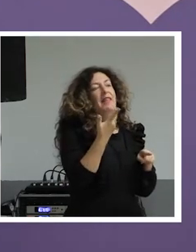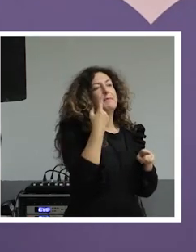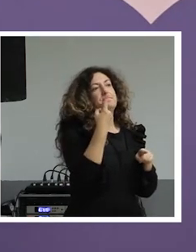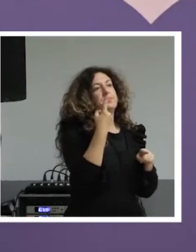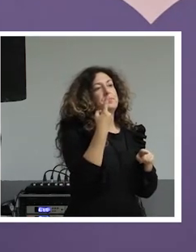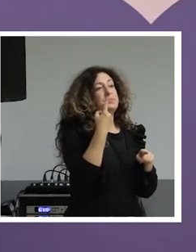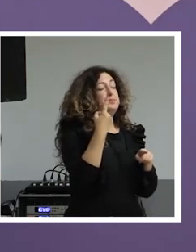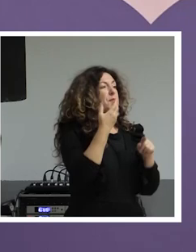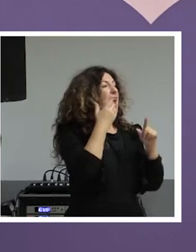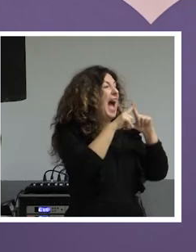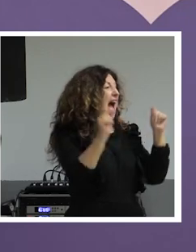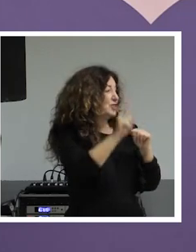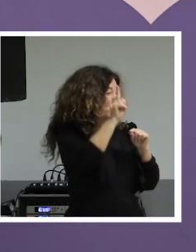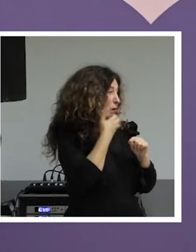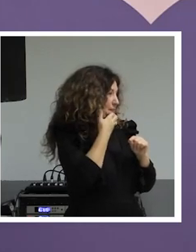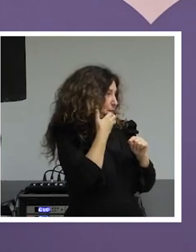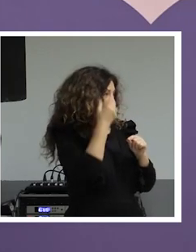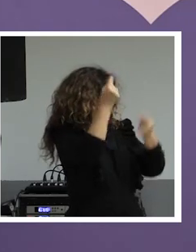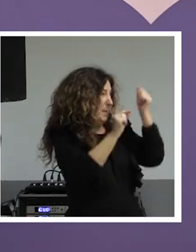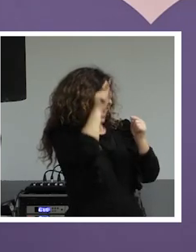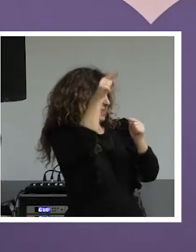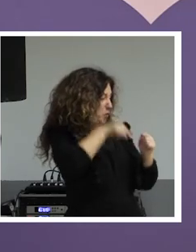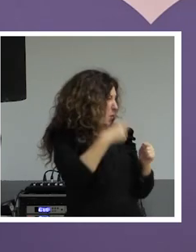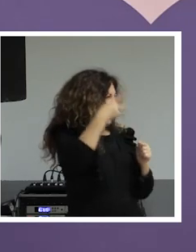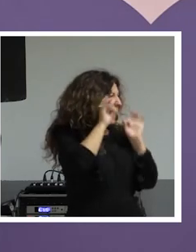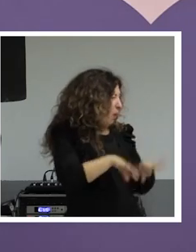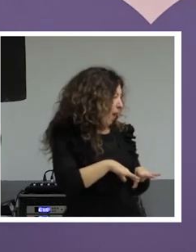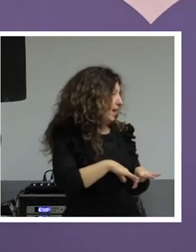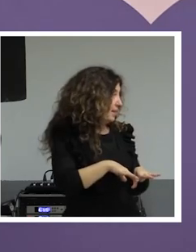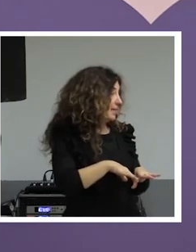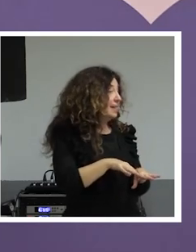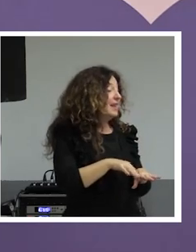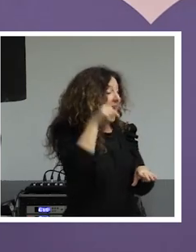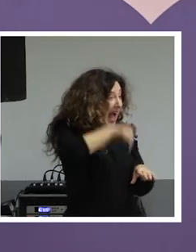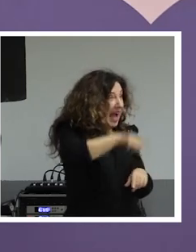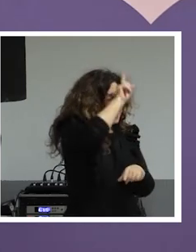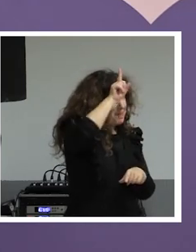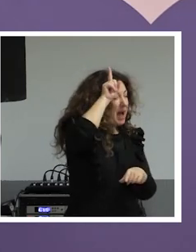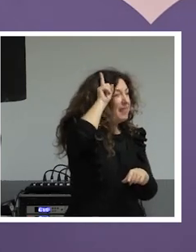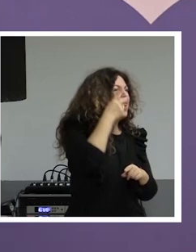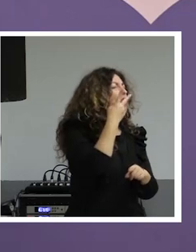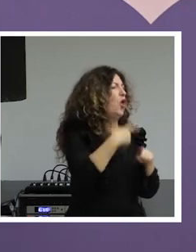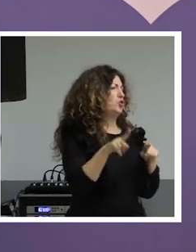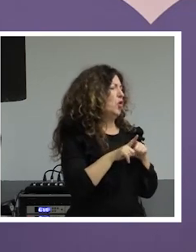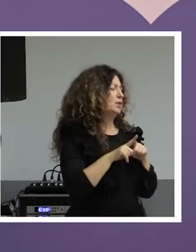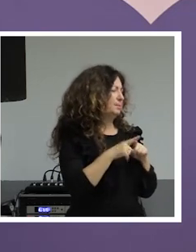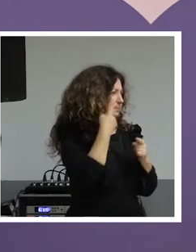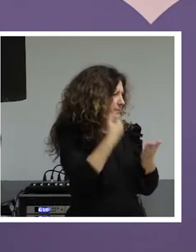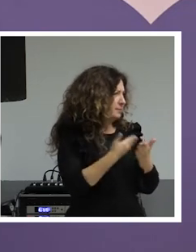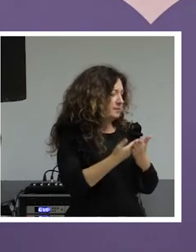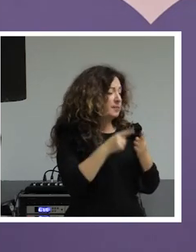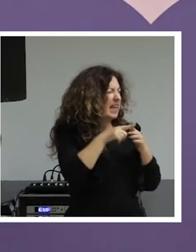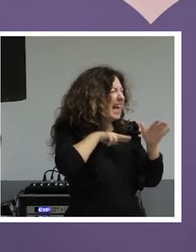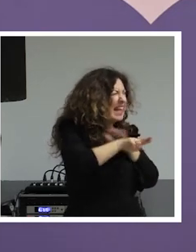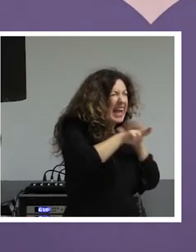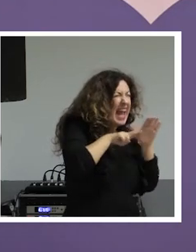que para que no lo sepa pues es el presupuesto que equivale a cualquier comunidad Autónoma es el presupuesto prácticamente de